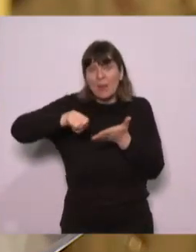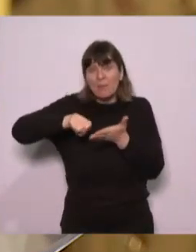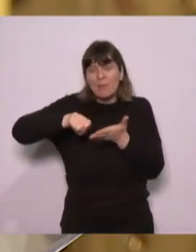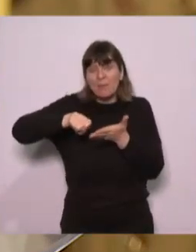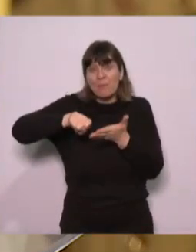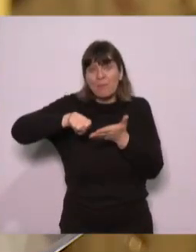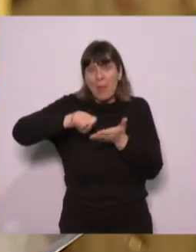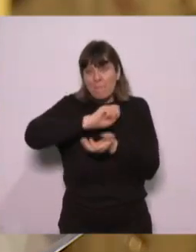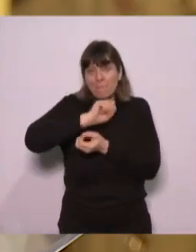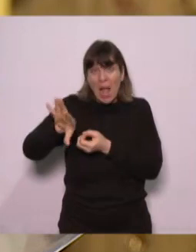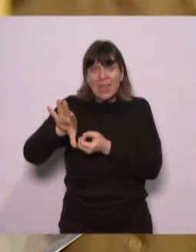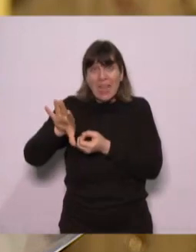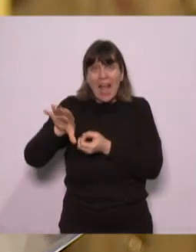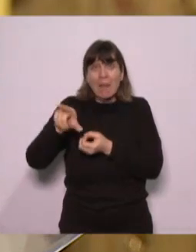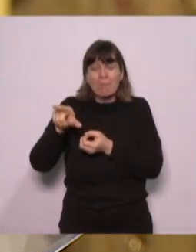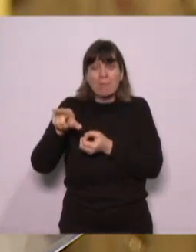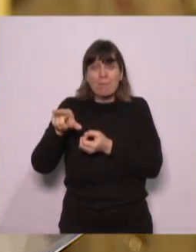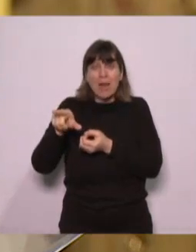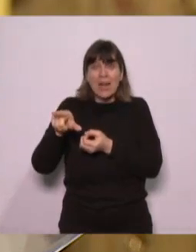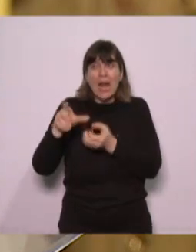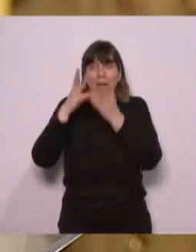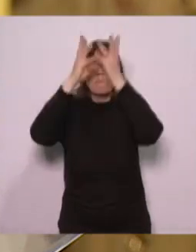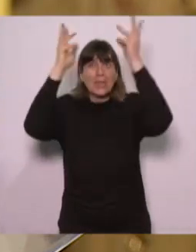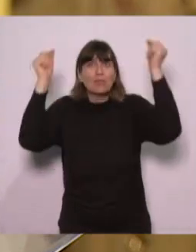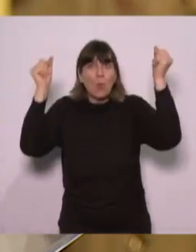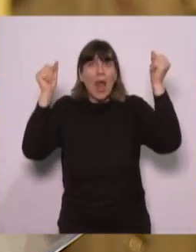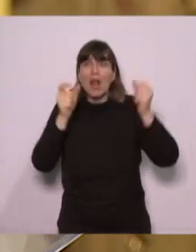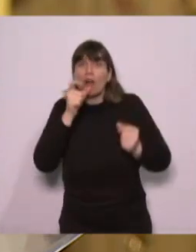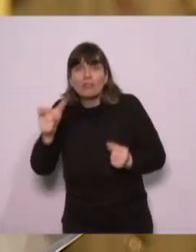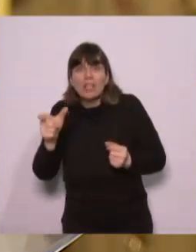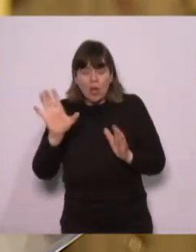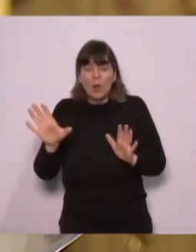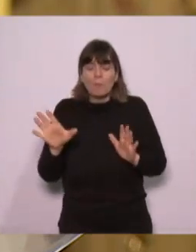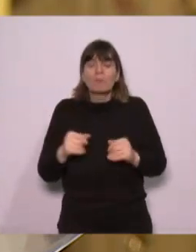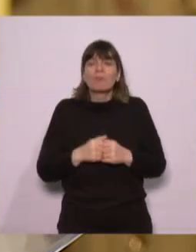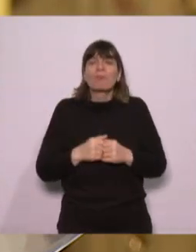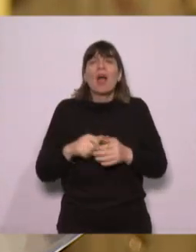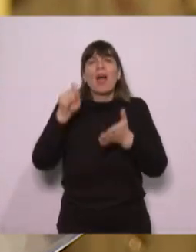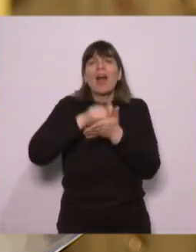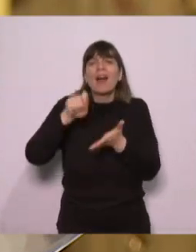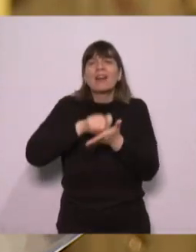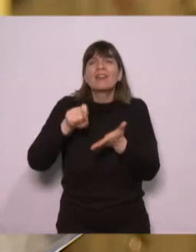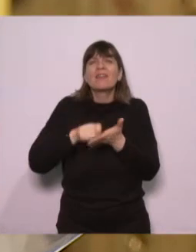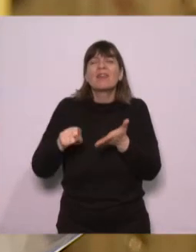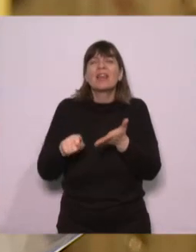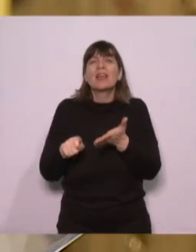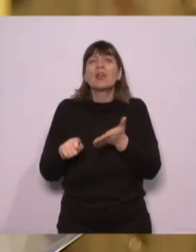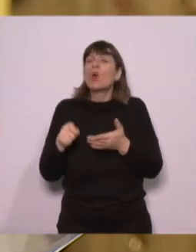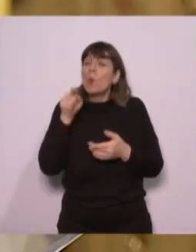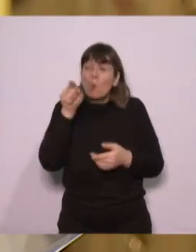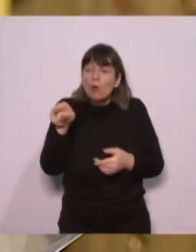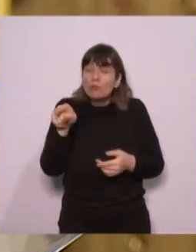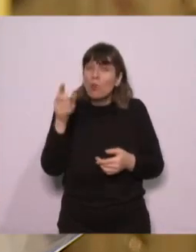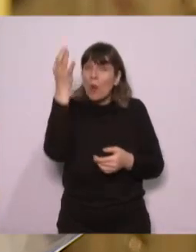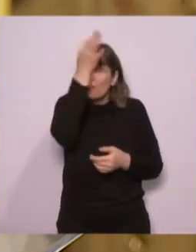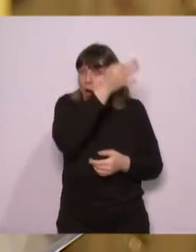discípulos, gente aconsejada espiritualmente por él, escribe: cuando comulgues,